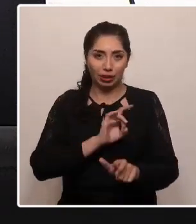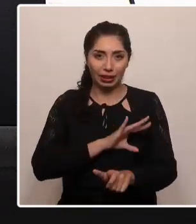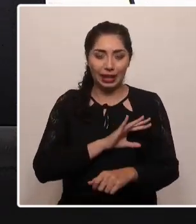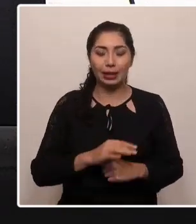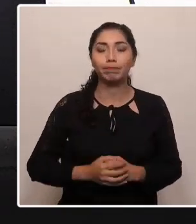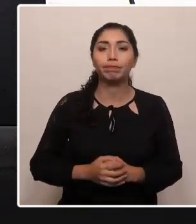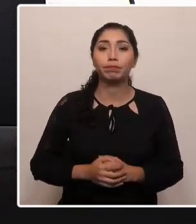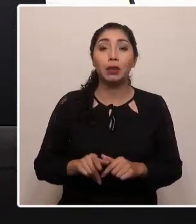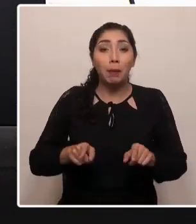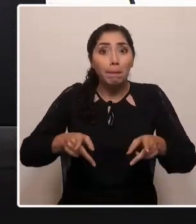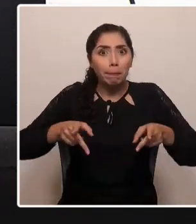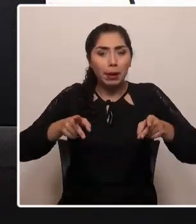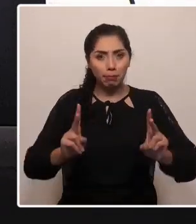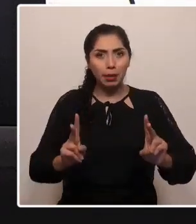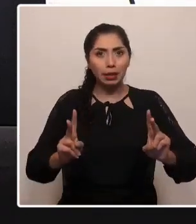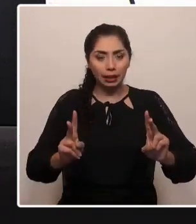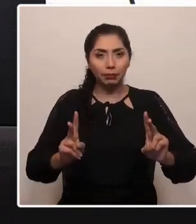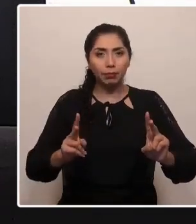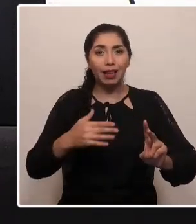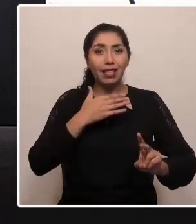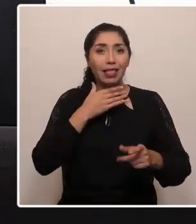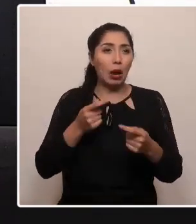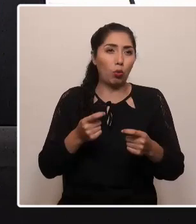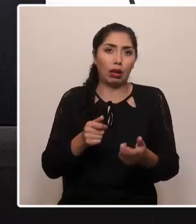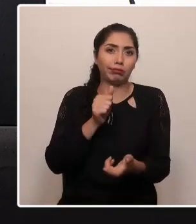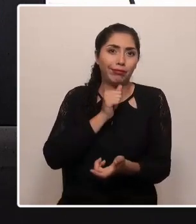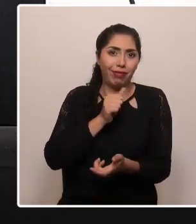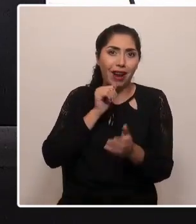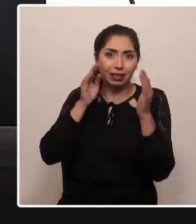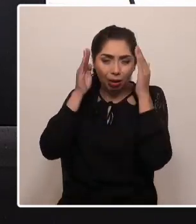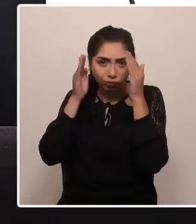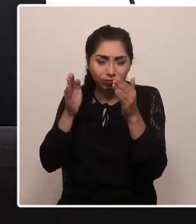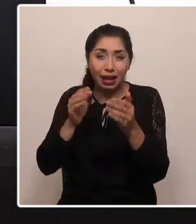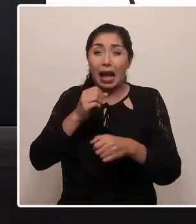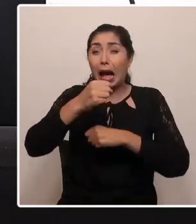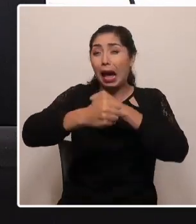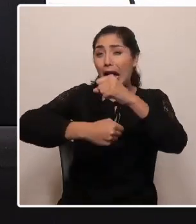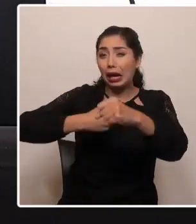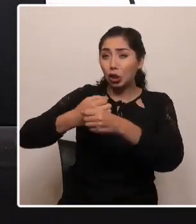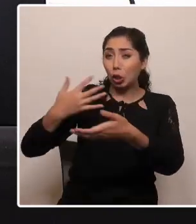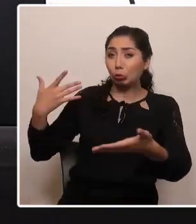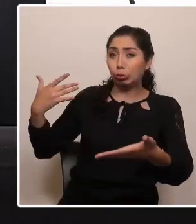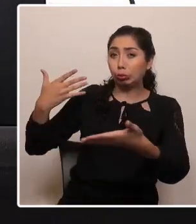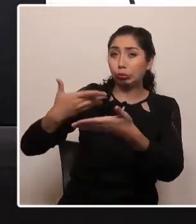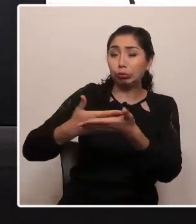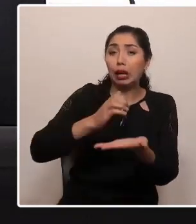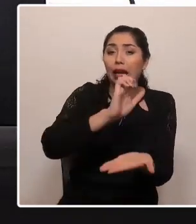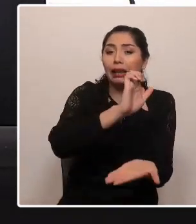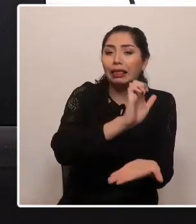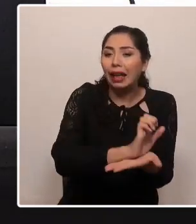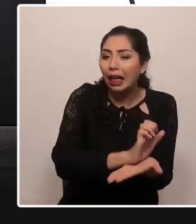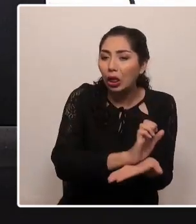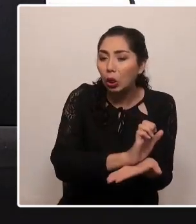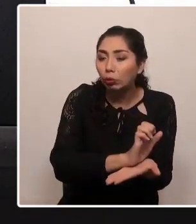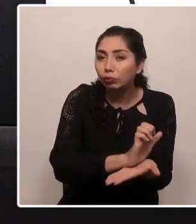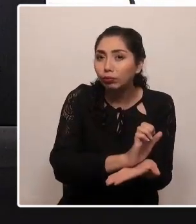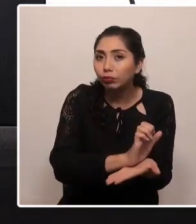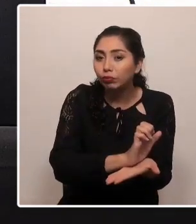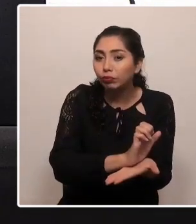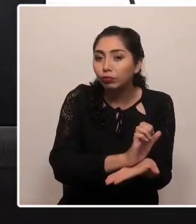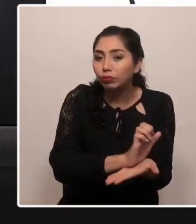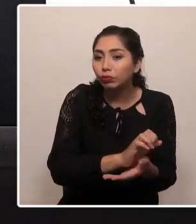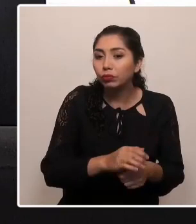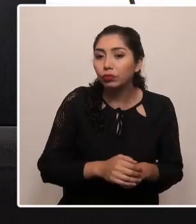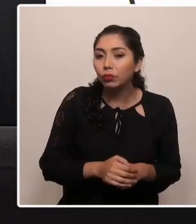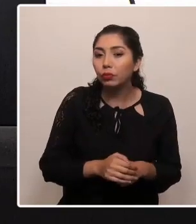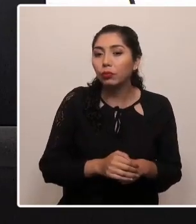permitirá progresivamente saldar una deuda histórica. Por años el Estado ha determinado construir guetos donde lleva a vivir a personas